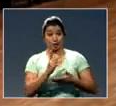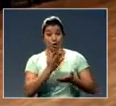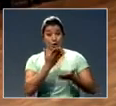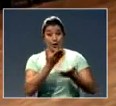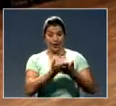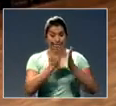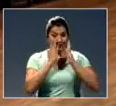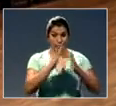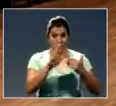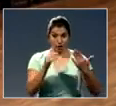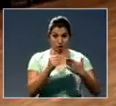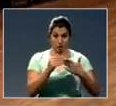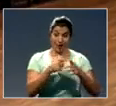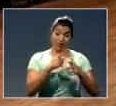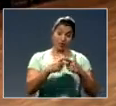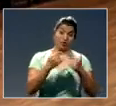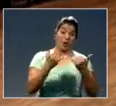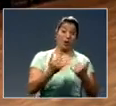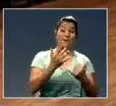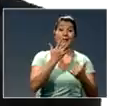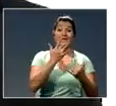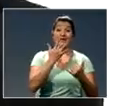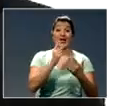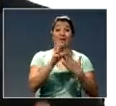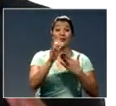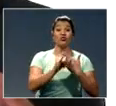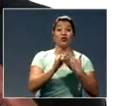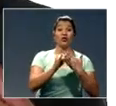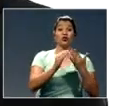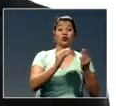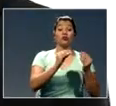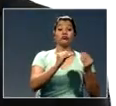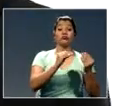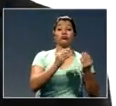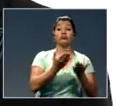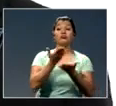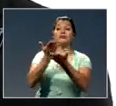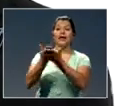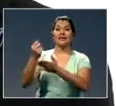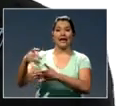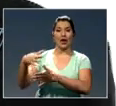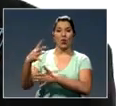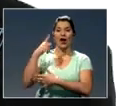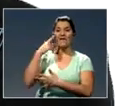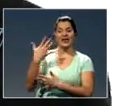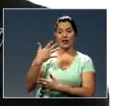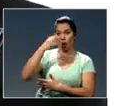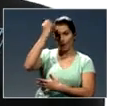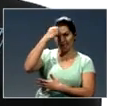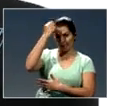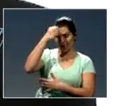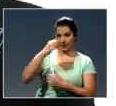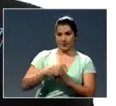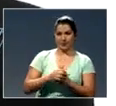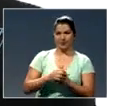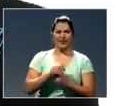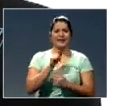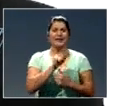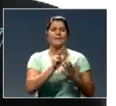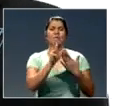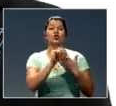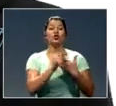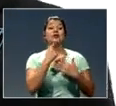razón, elevarían el proyecto a consulta constitucional. Y es que el proyecto en ese párrafo dice podría recibir, es